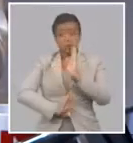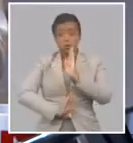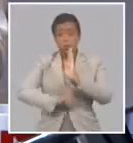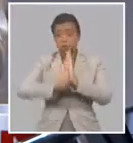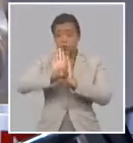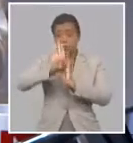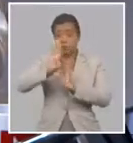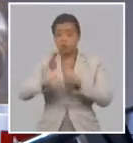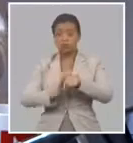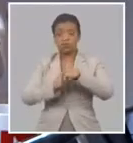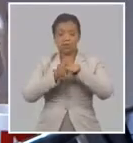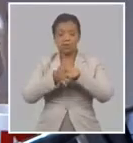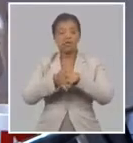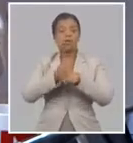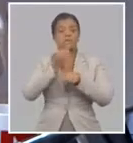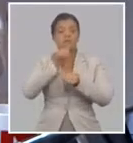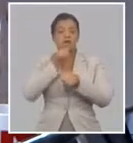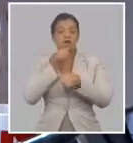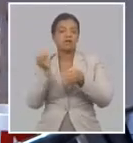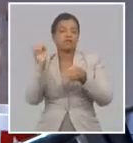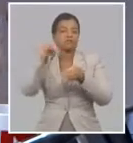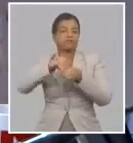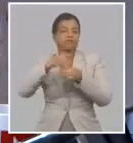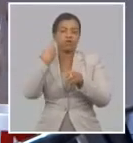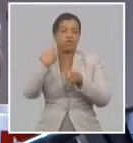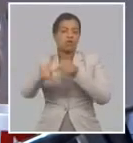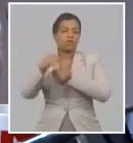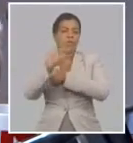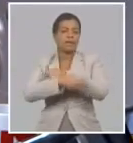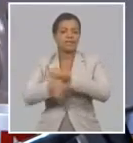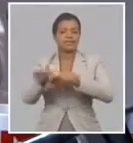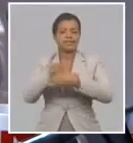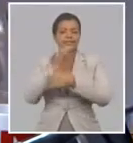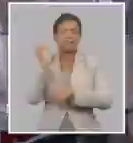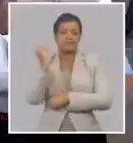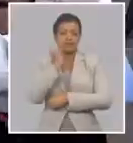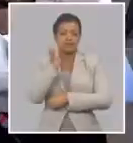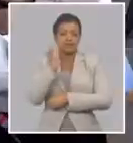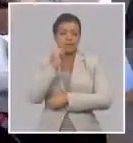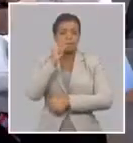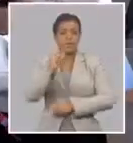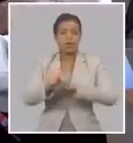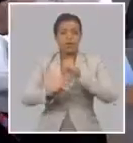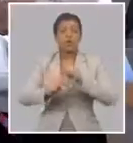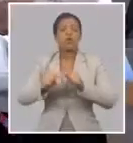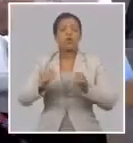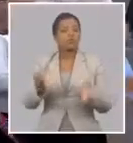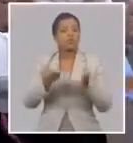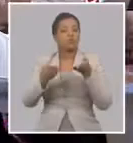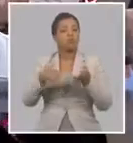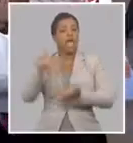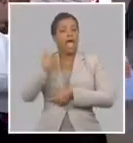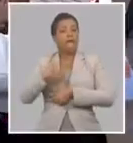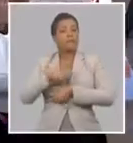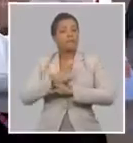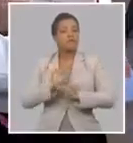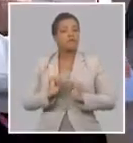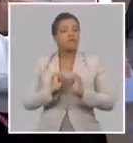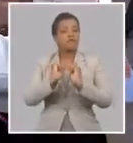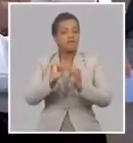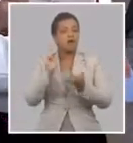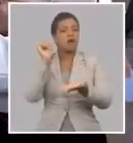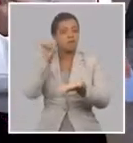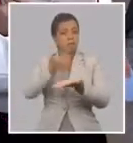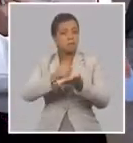sanitario en muchos países se irán incorporando las operaciones internacionales en cubana sabía si estaba bien está base de argentina noticia dice que estaban anunciando y agua losa cubana